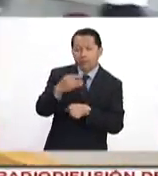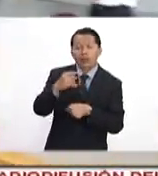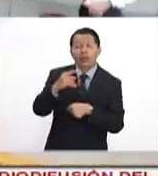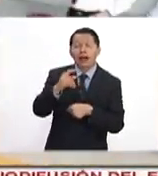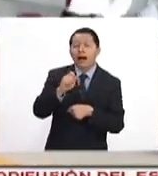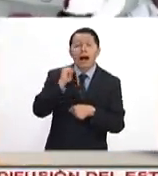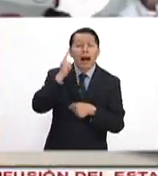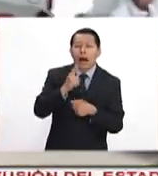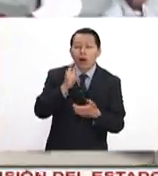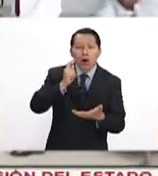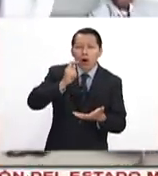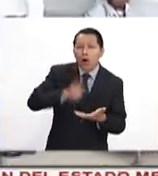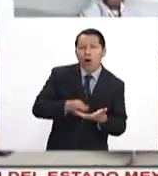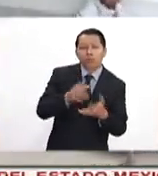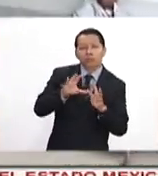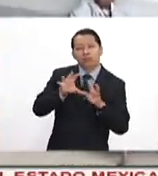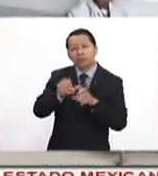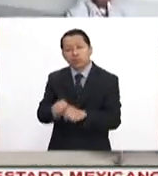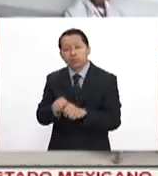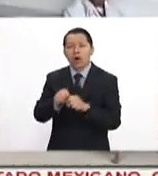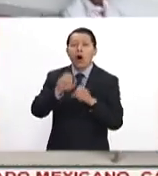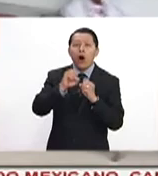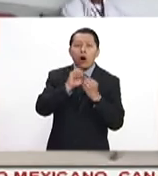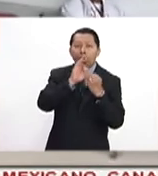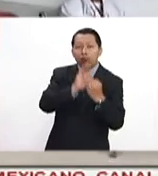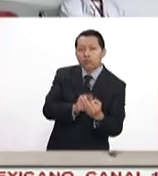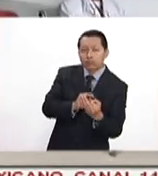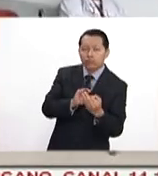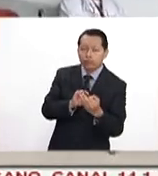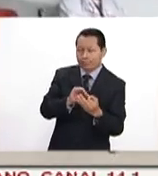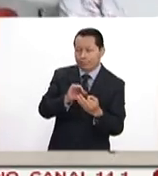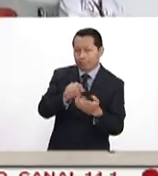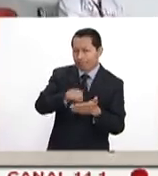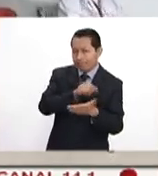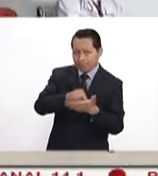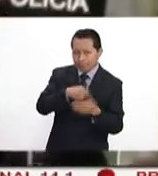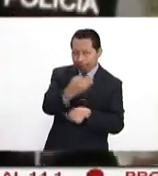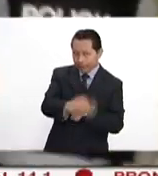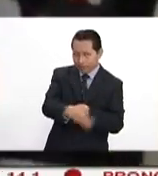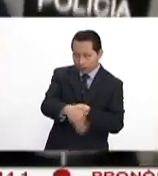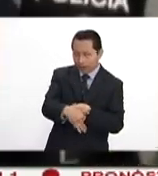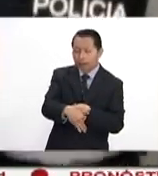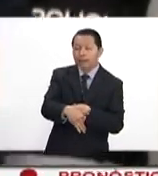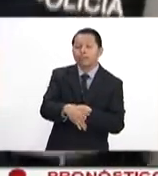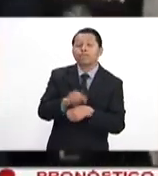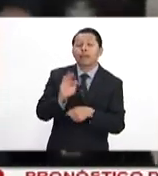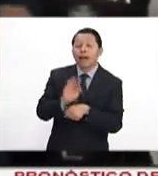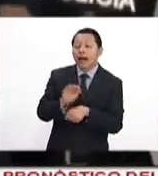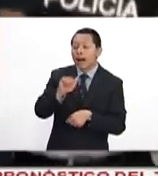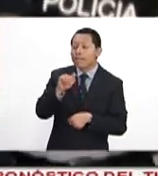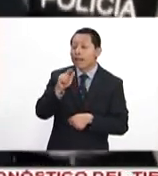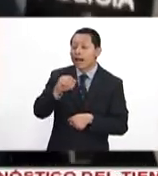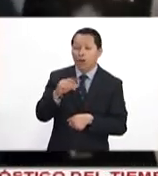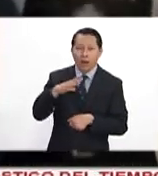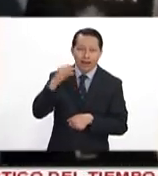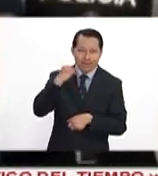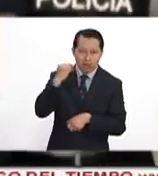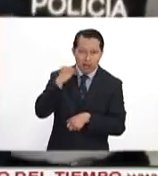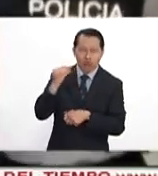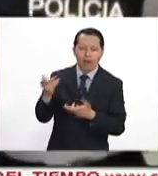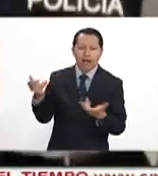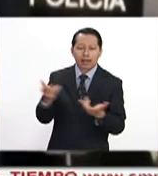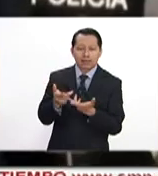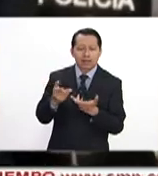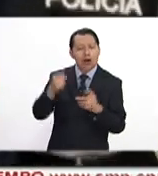contra cualquier orden de aprehensión o comparecencia que haya librado en su contra. El amparo promovido por su defensa tiene como